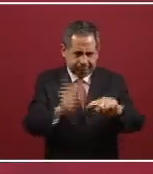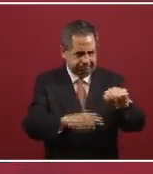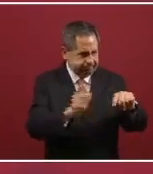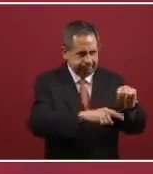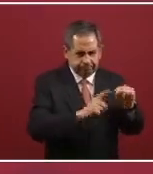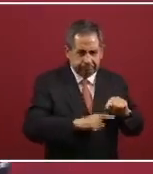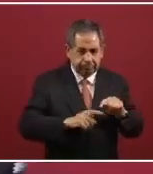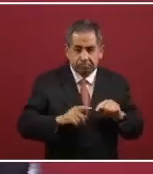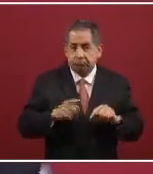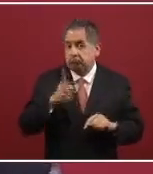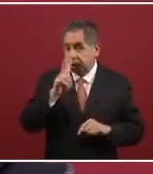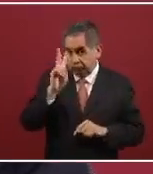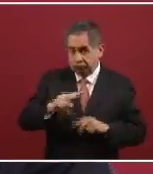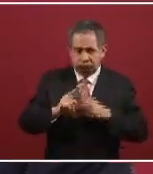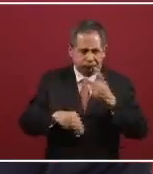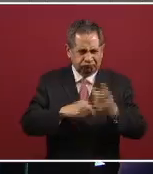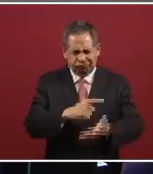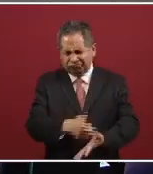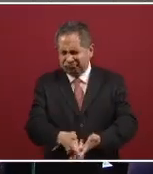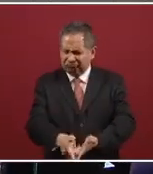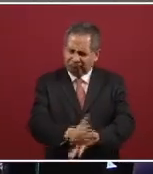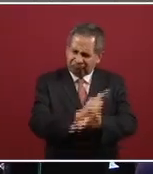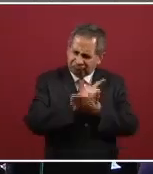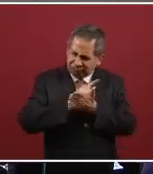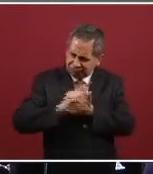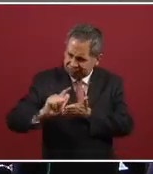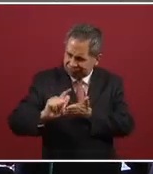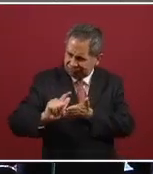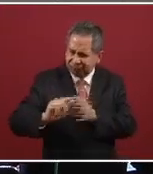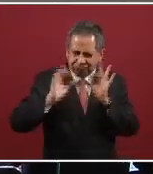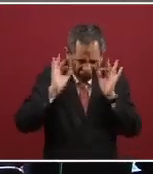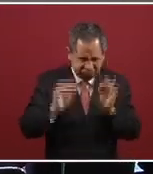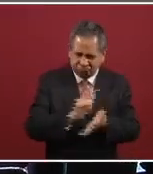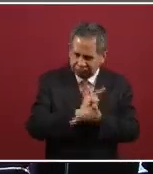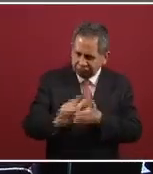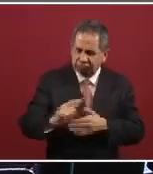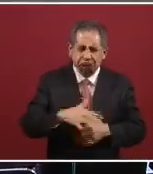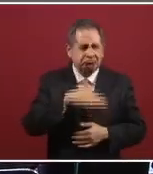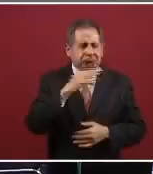va a quedar limpio el gobierno de corrupción.